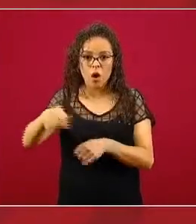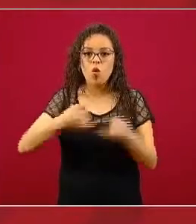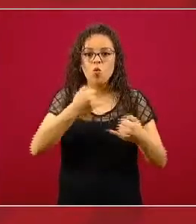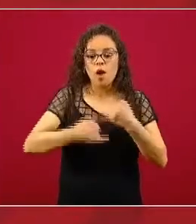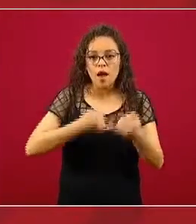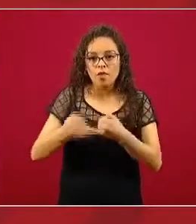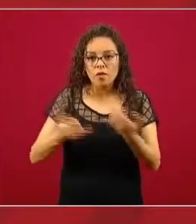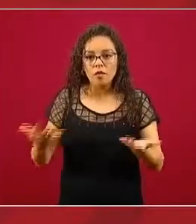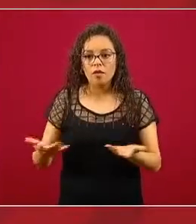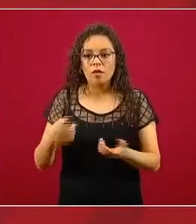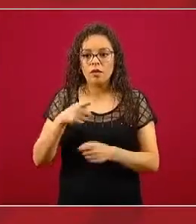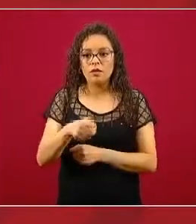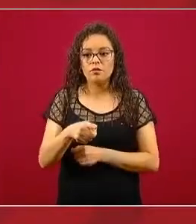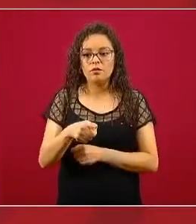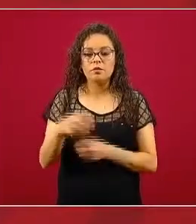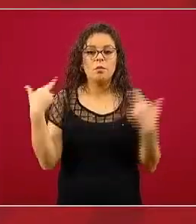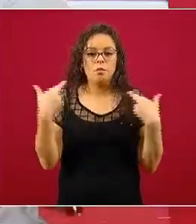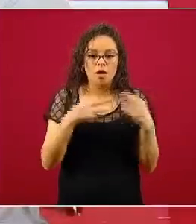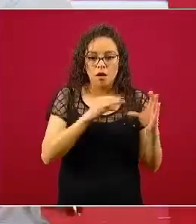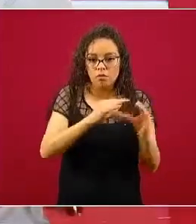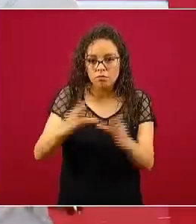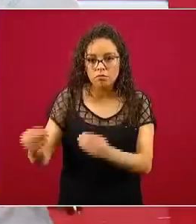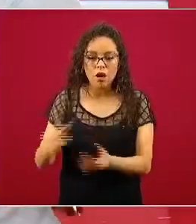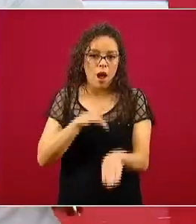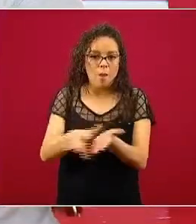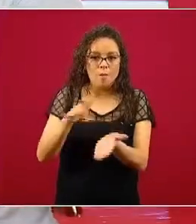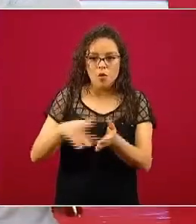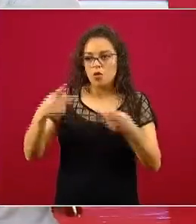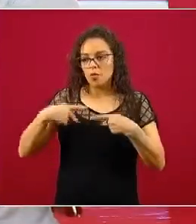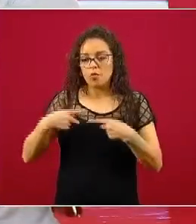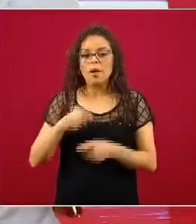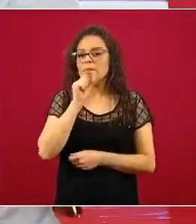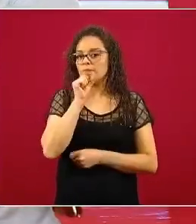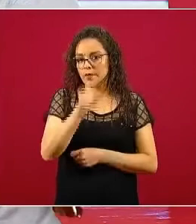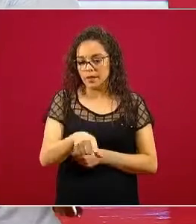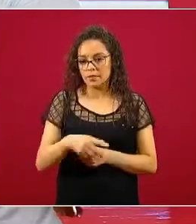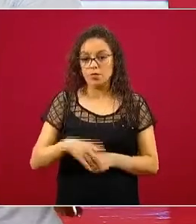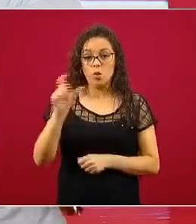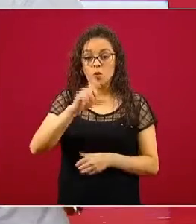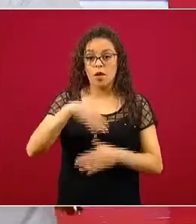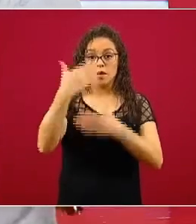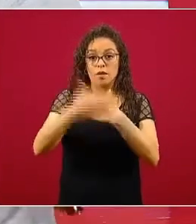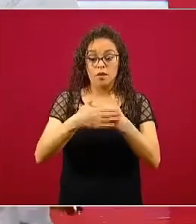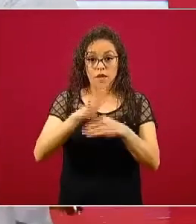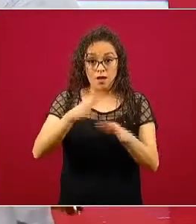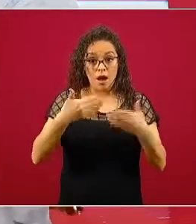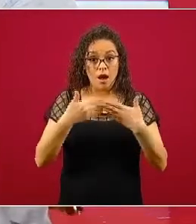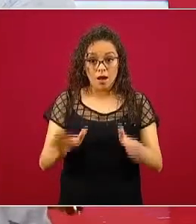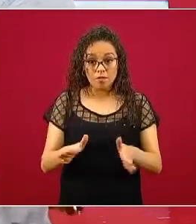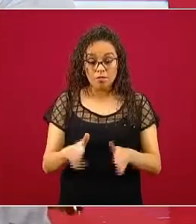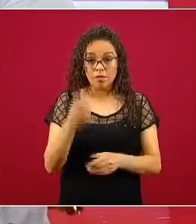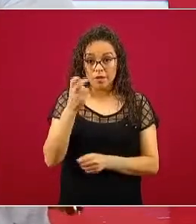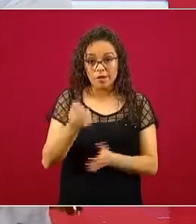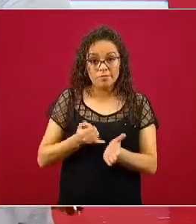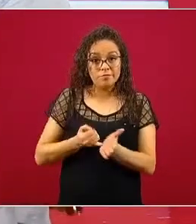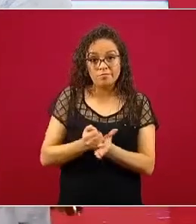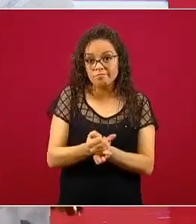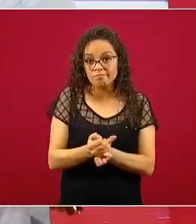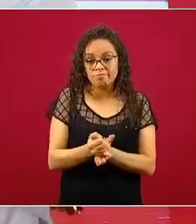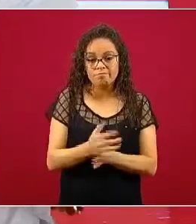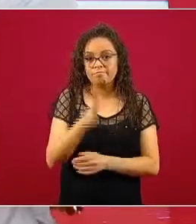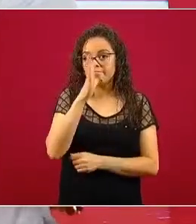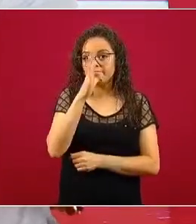personal de apoyo, etcétera. ¿Cuándo podría reactivarse? No es una decisión que se toma respecto ni a la